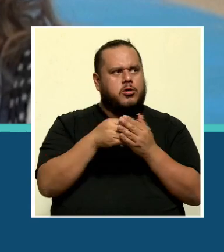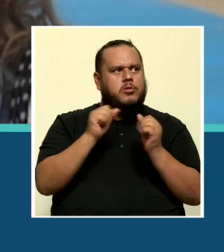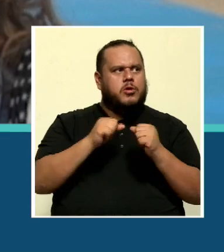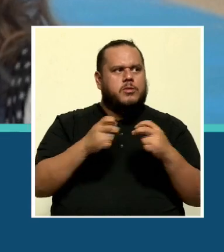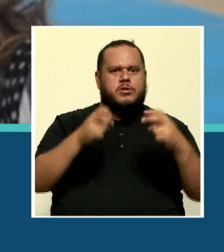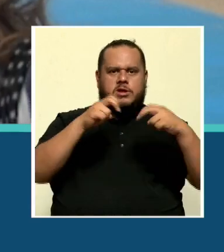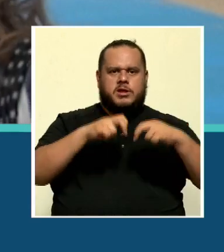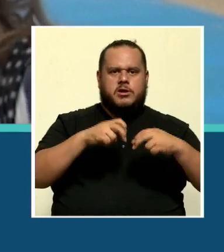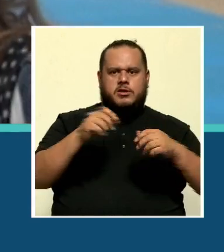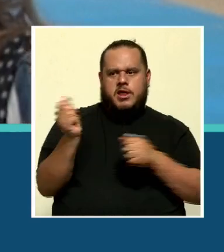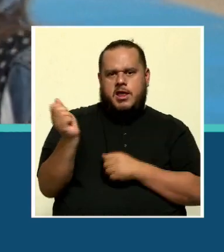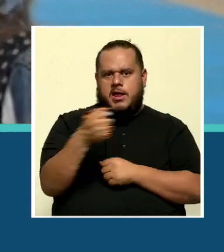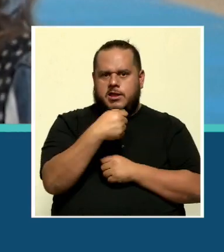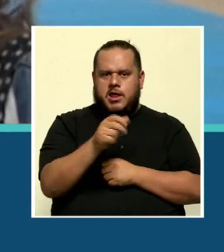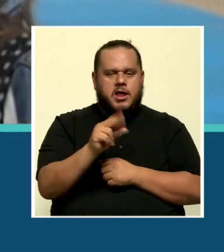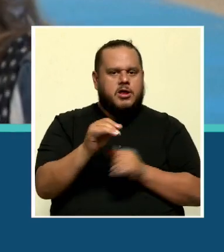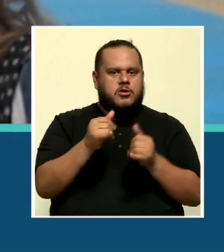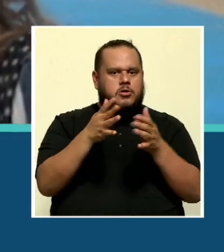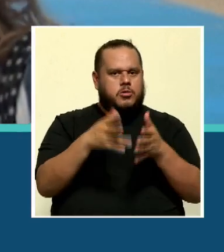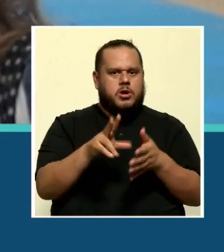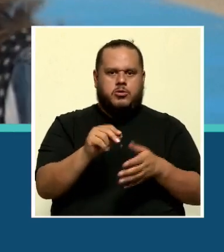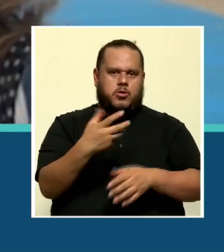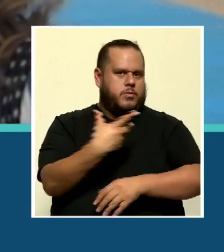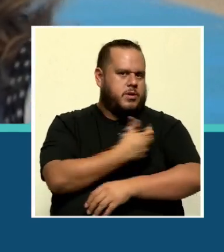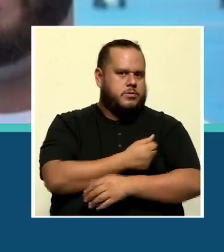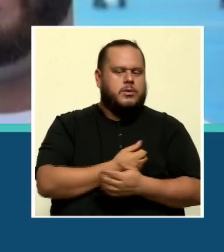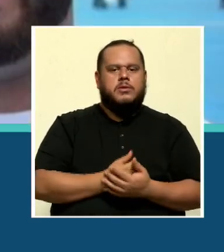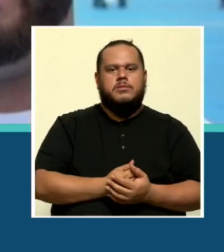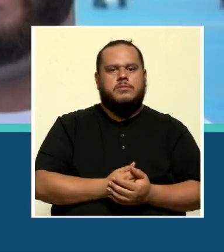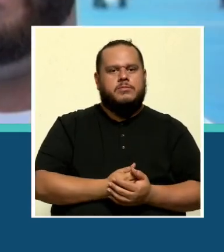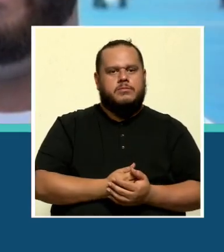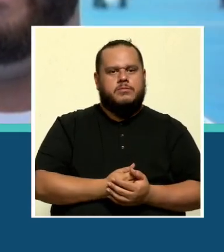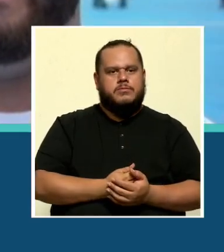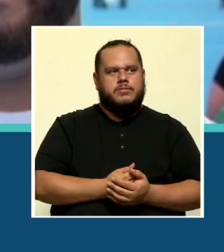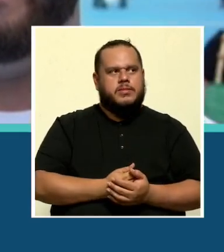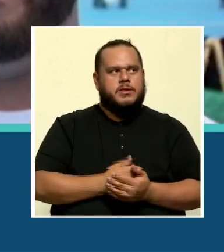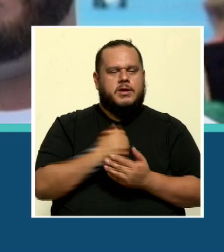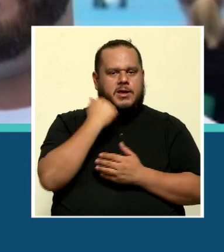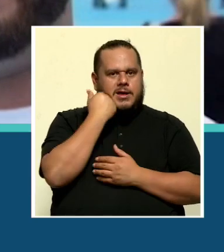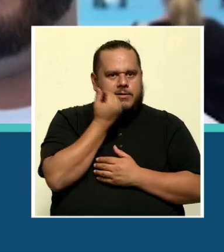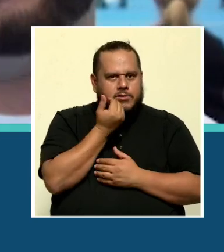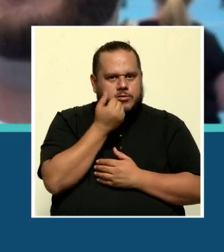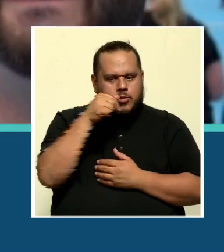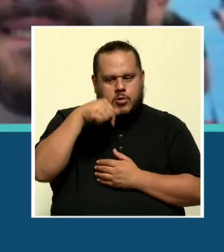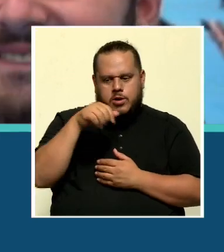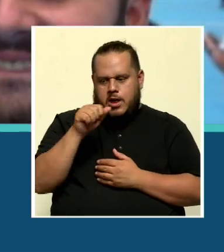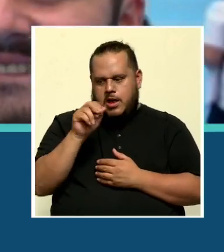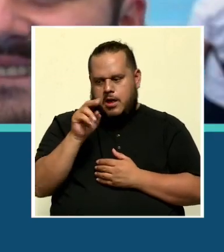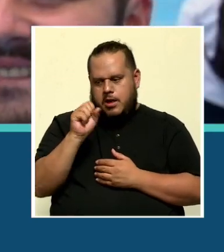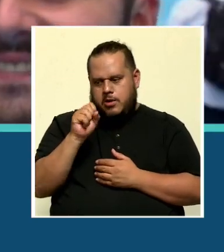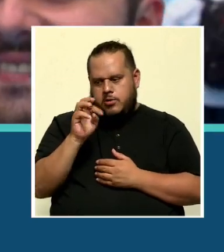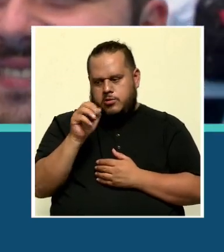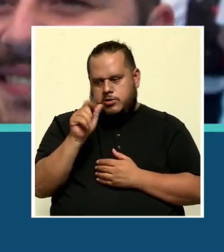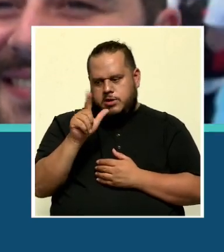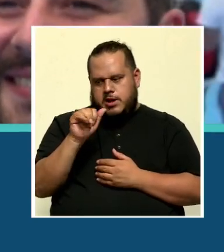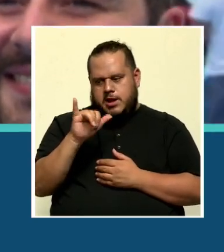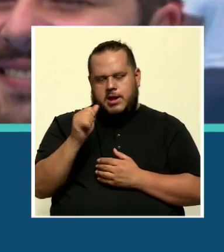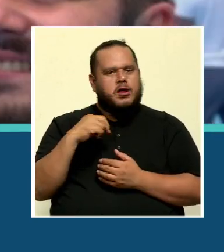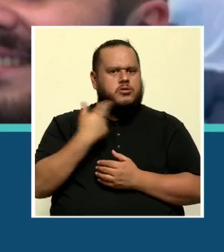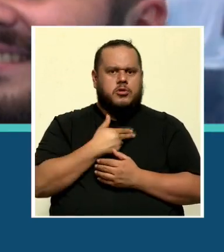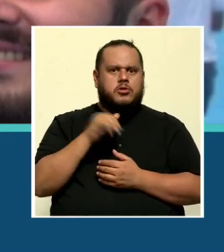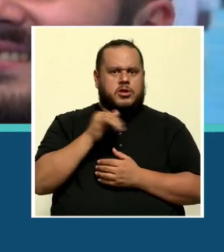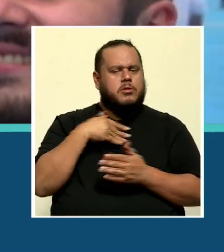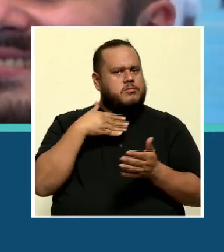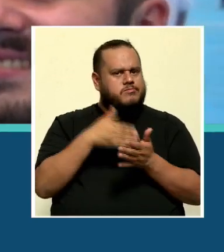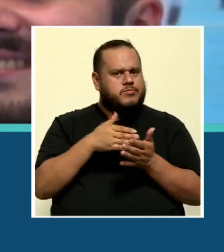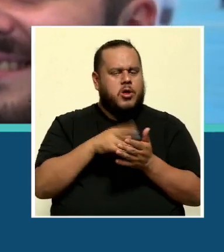en el tenis, no en los jugadores no vacunados. ¿Avergonzó el Australia? Nosotros también lo hemos fastidiado.